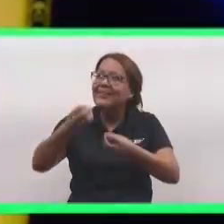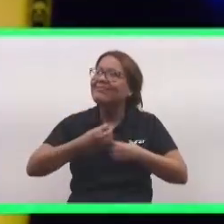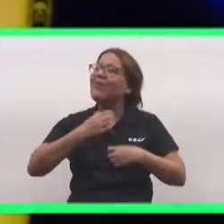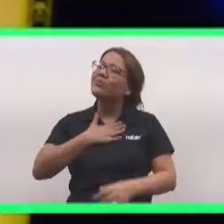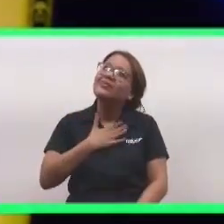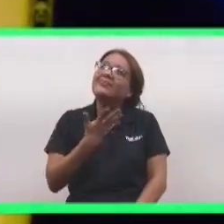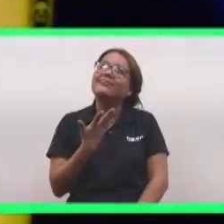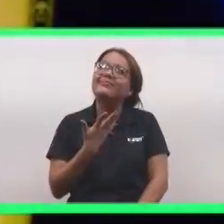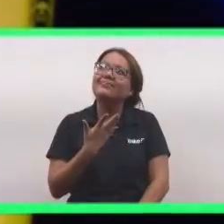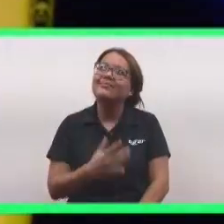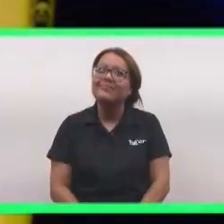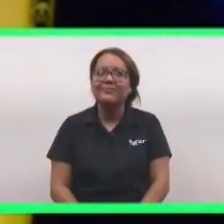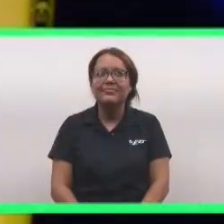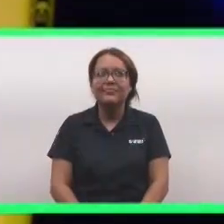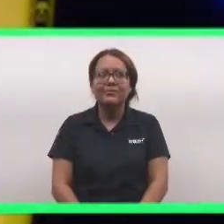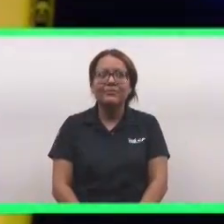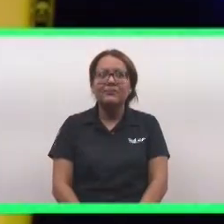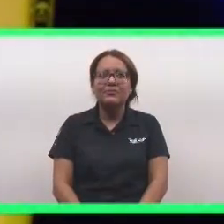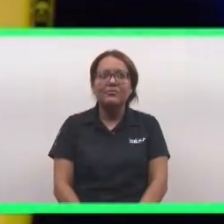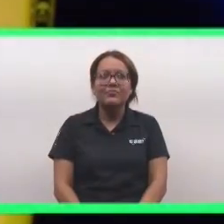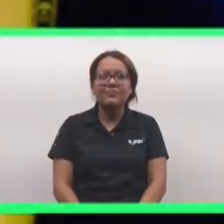vida.